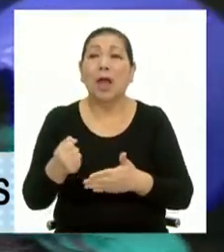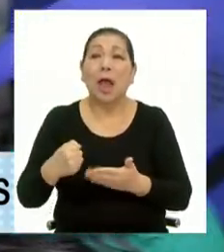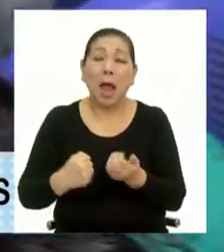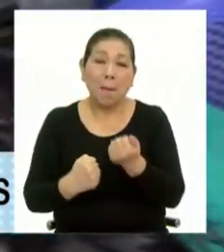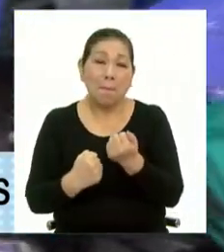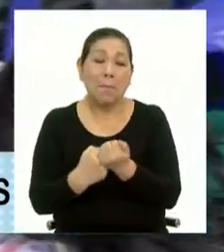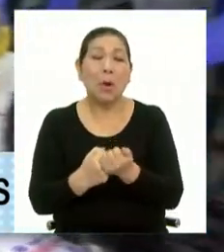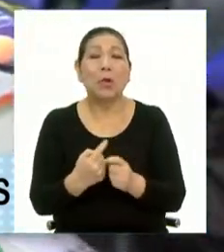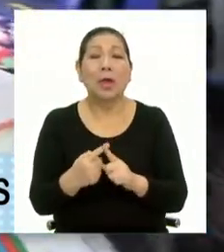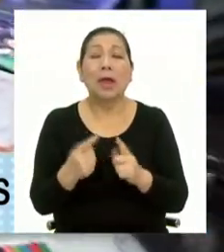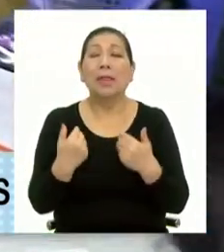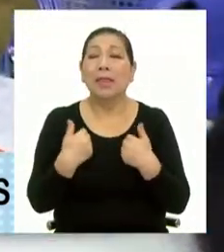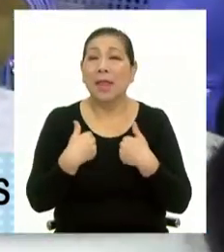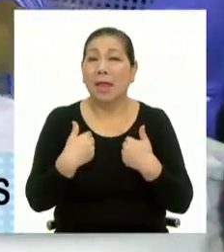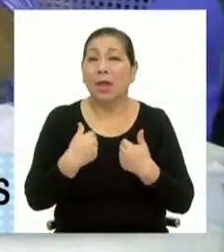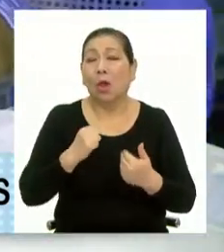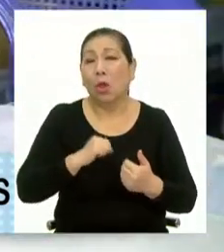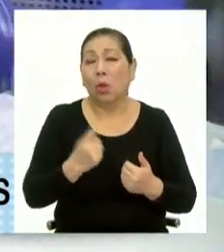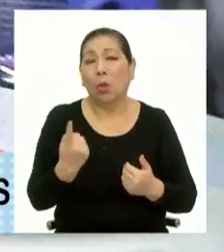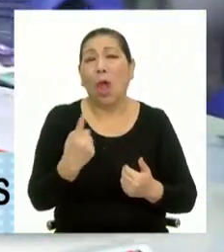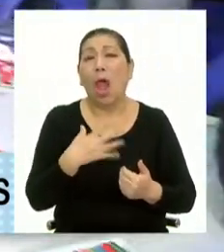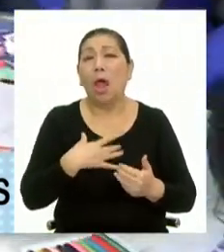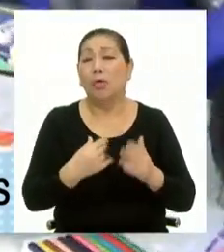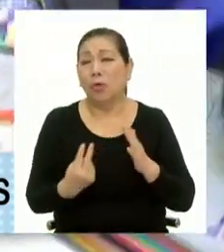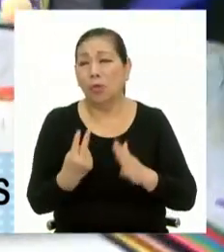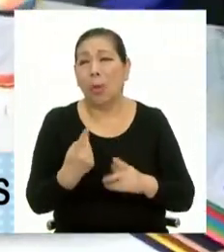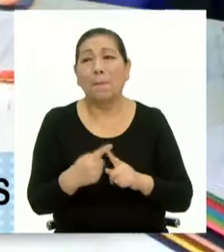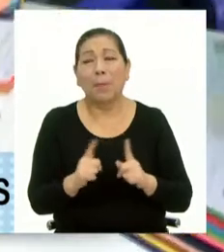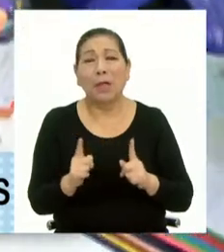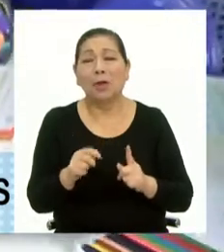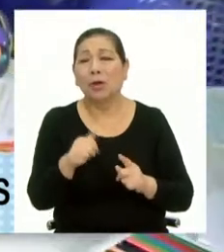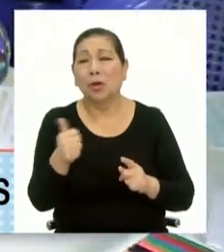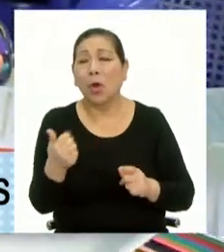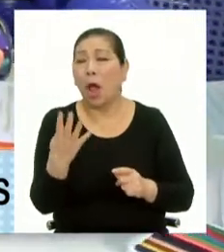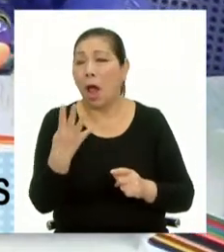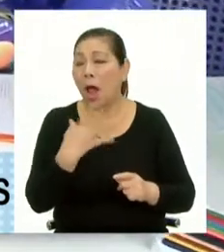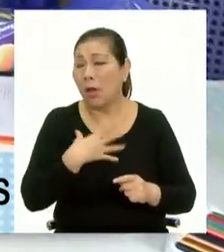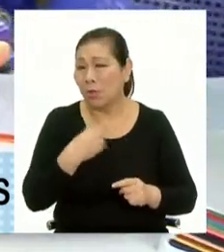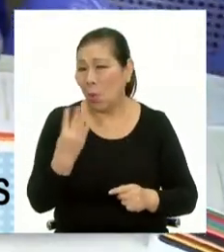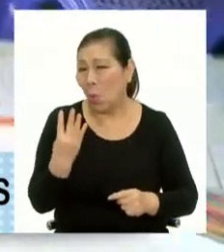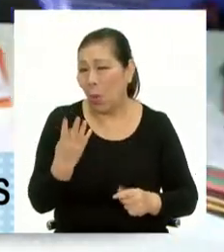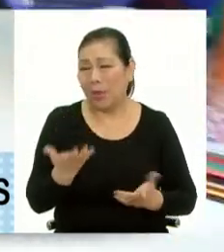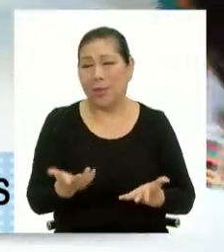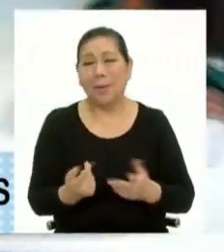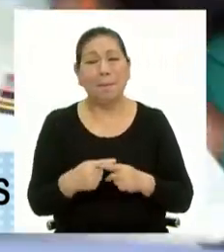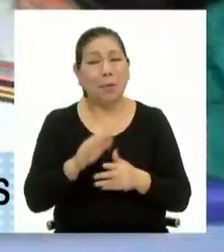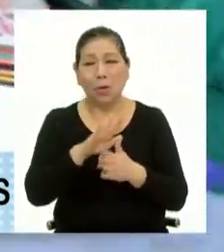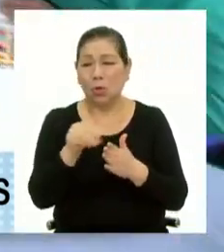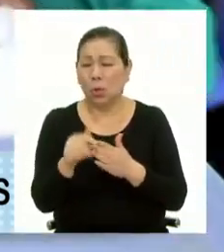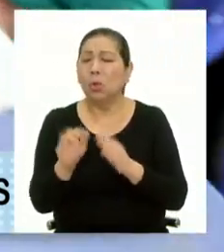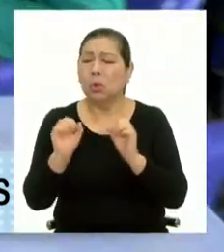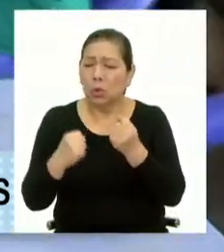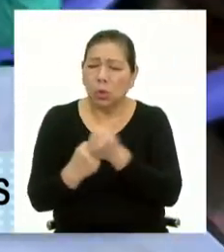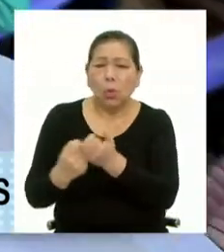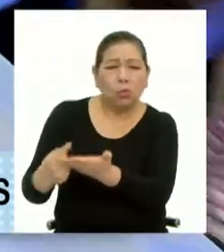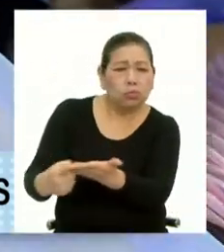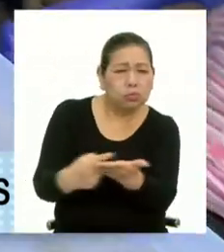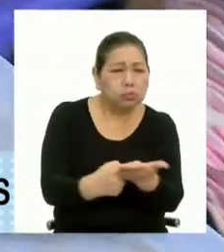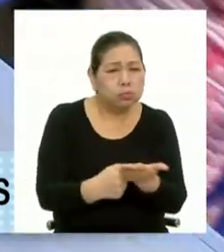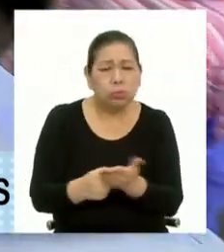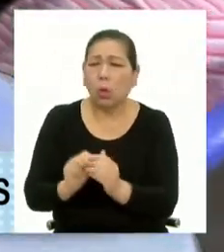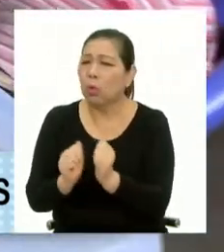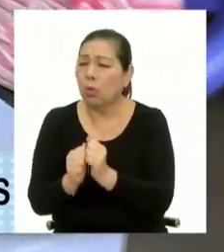común. Tiene un hijito de 12 años y tiene un hijito de 4 años. A eso todo nos apoyamos, día en